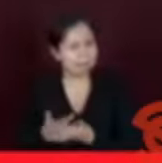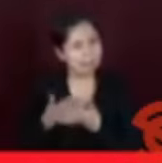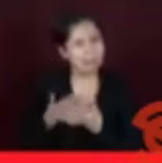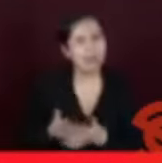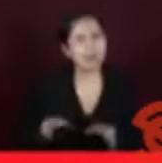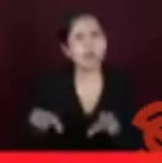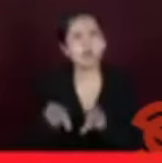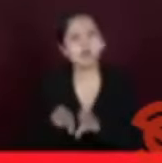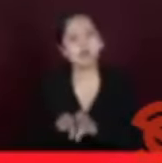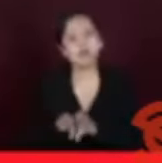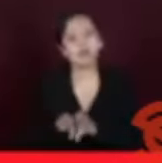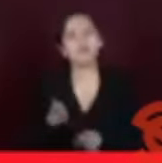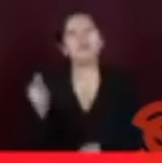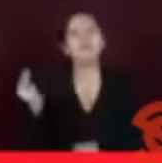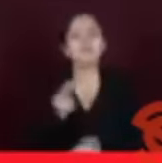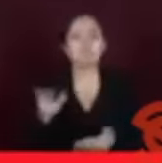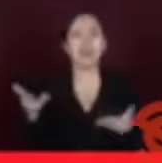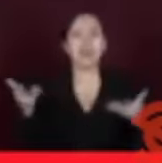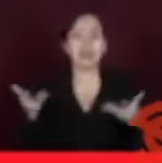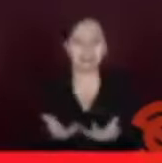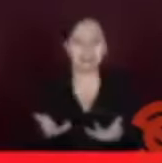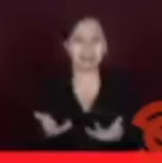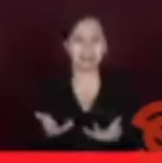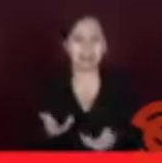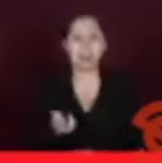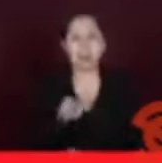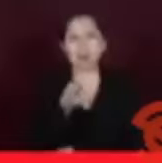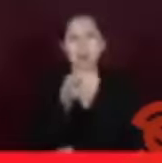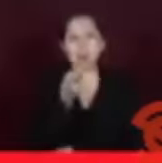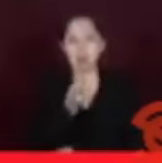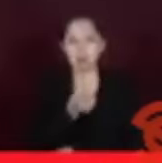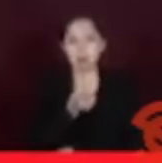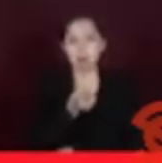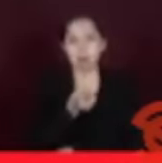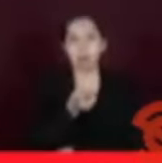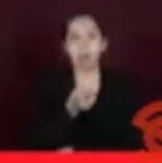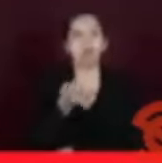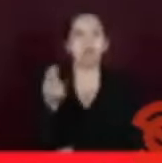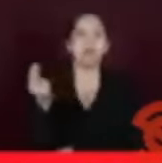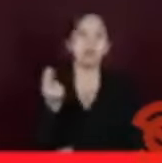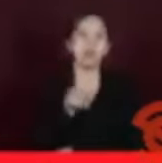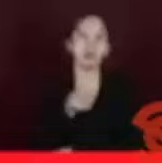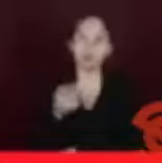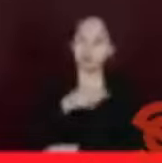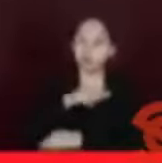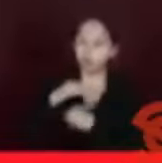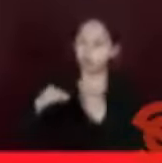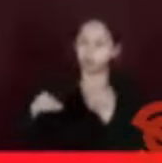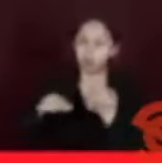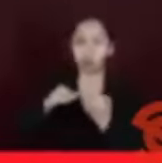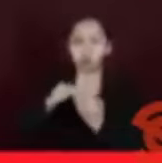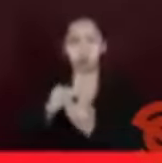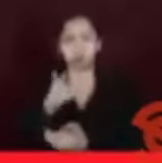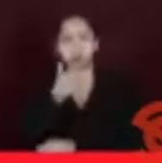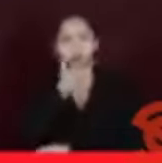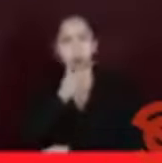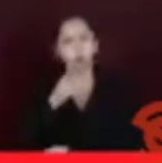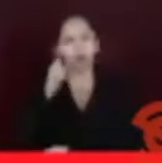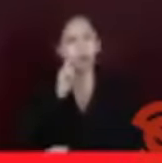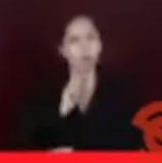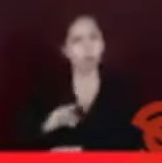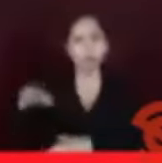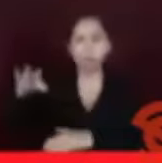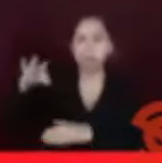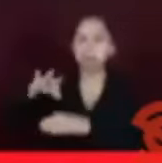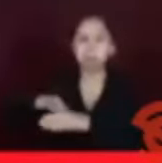acción. Por eso hay que salir todas y todos a